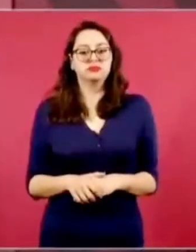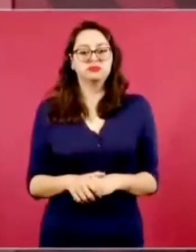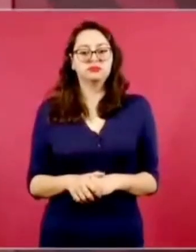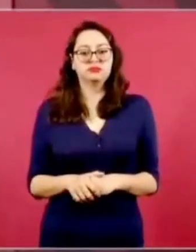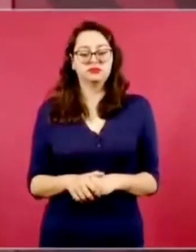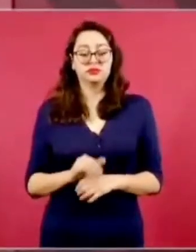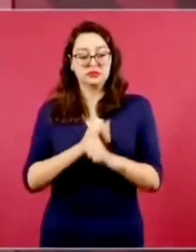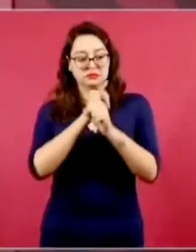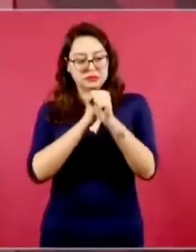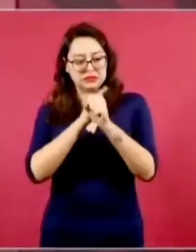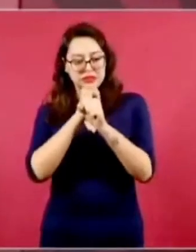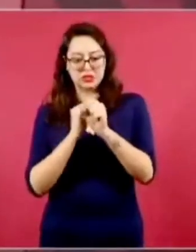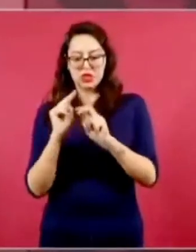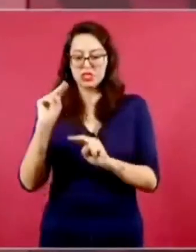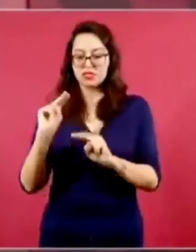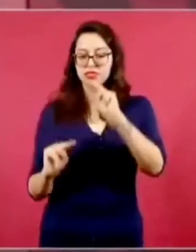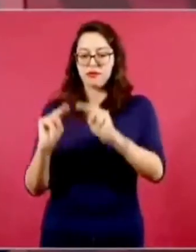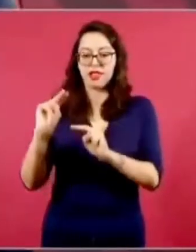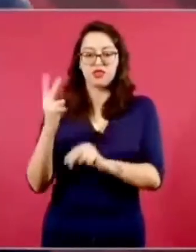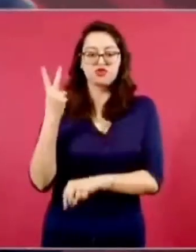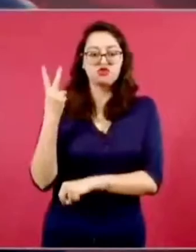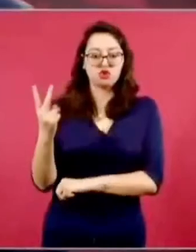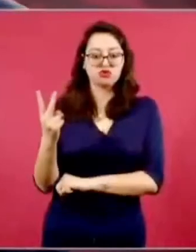nivel 2.